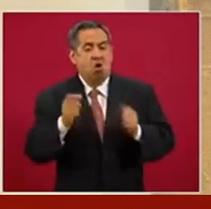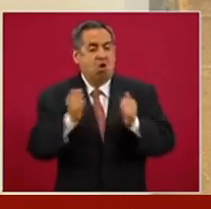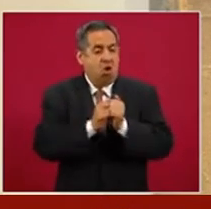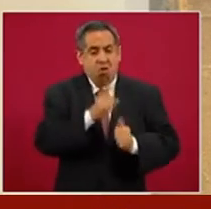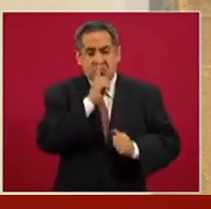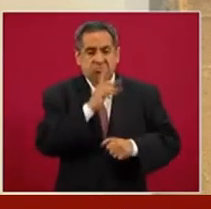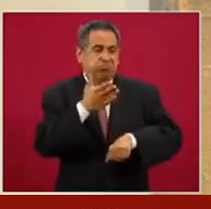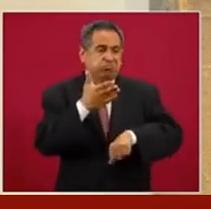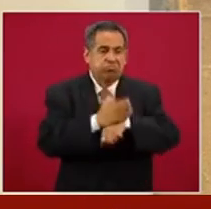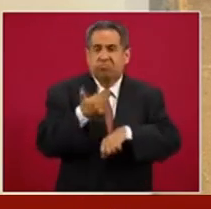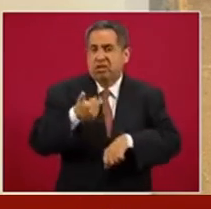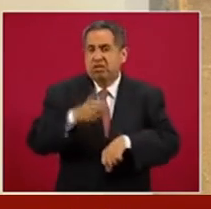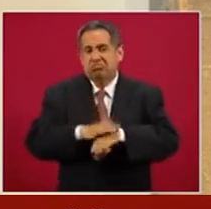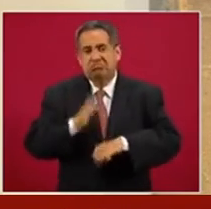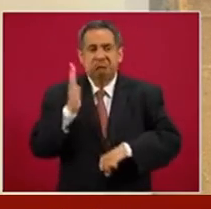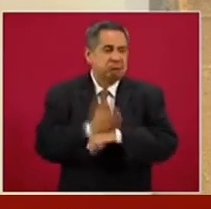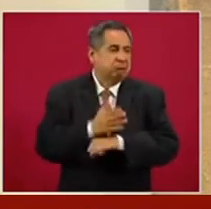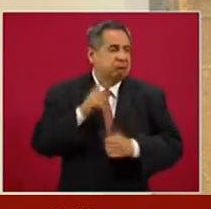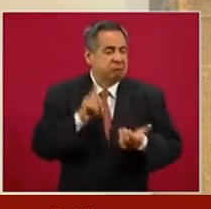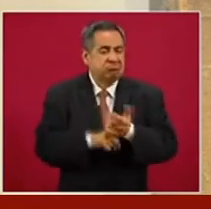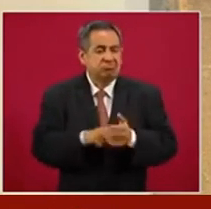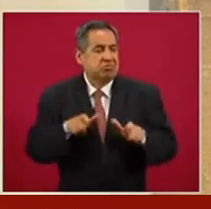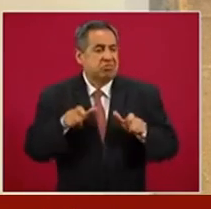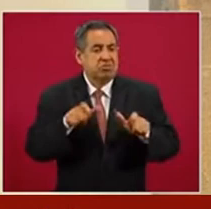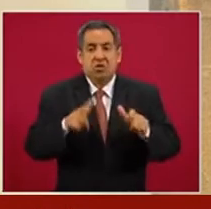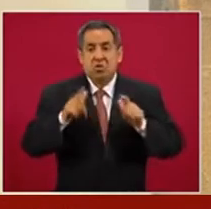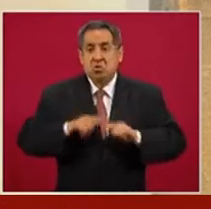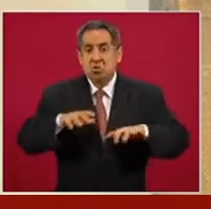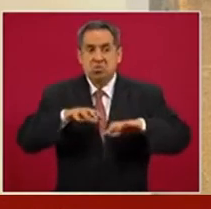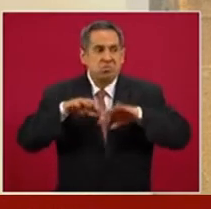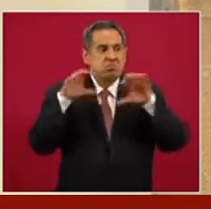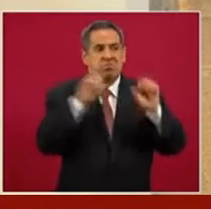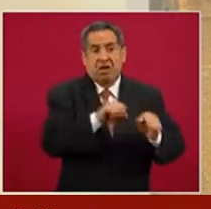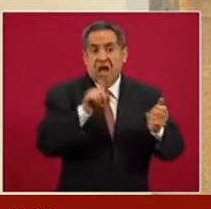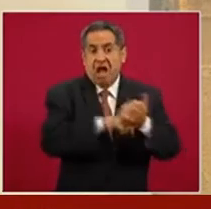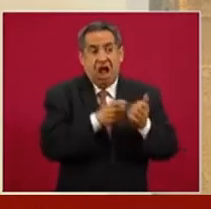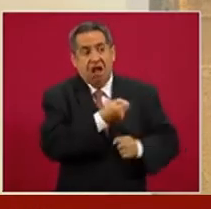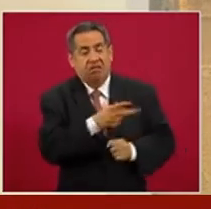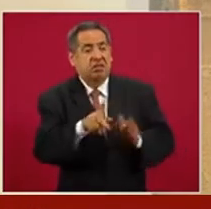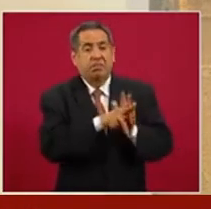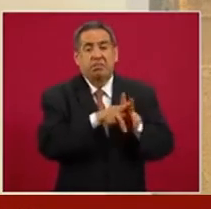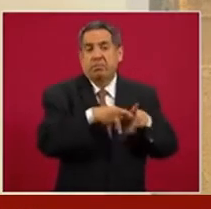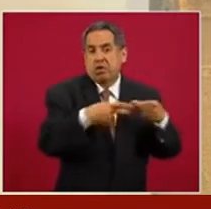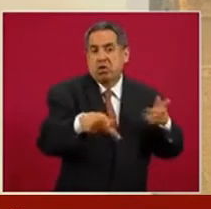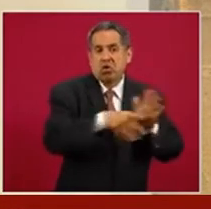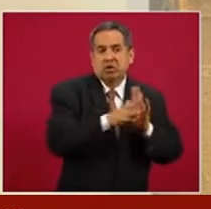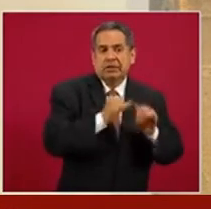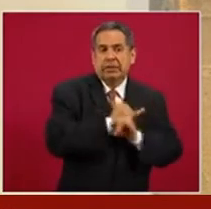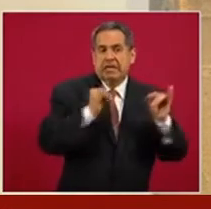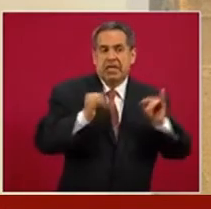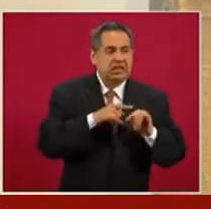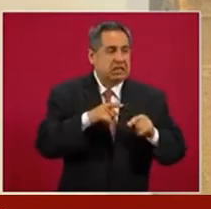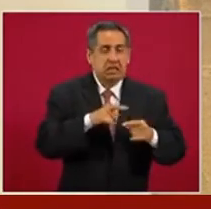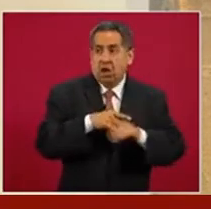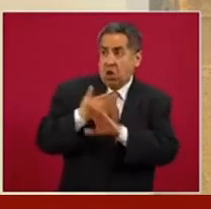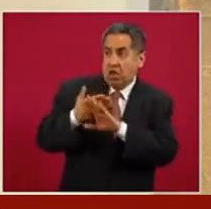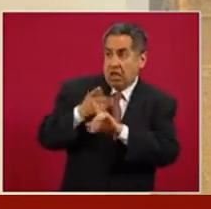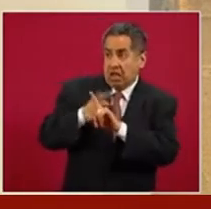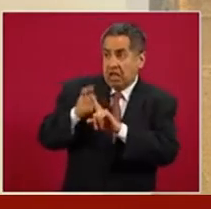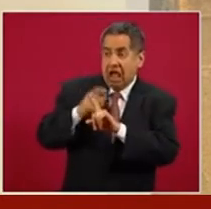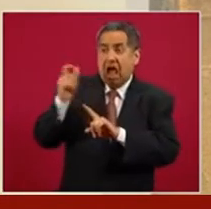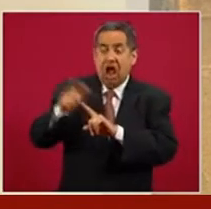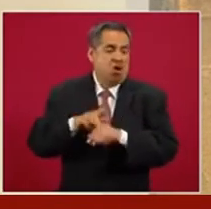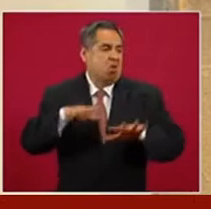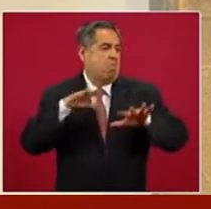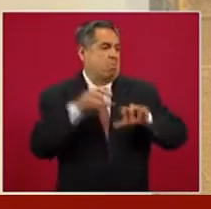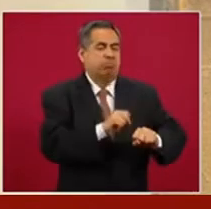sanciones administrativas y los amagos judiciales a los medios y publicaciones independientes que han criticado a su gobierno.